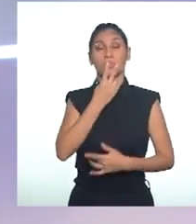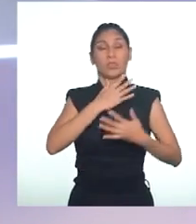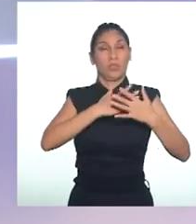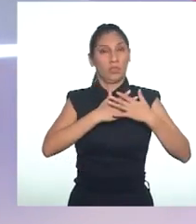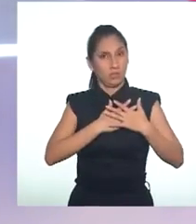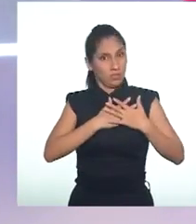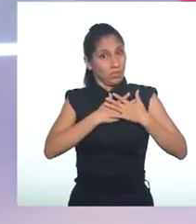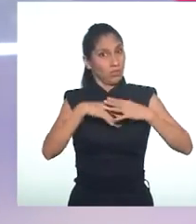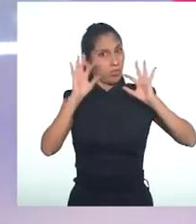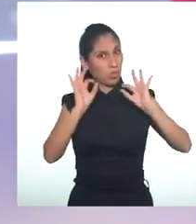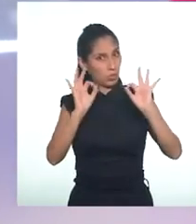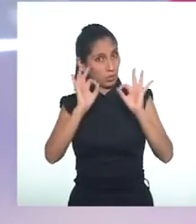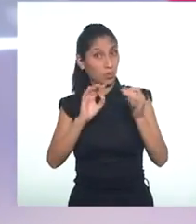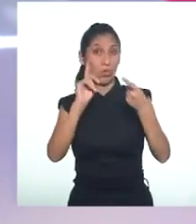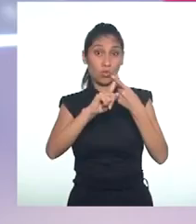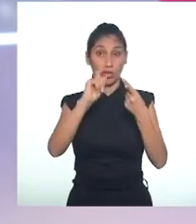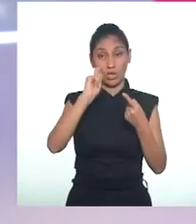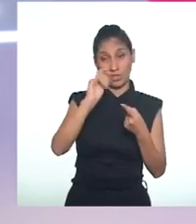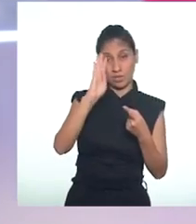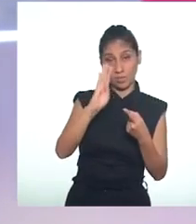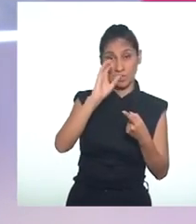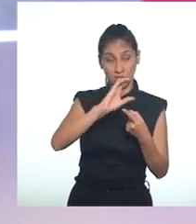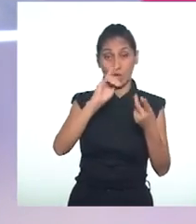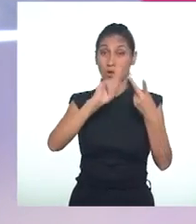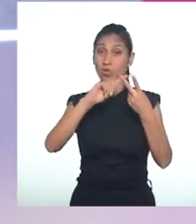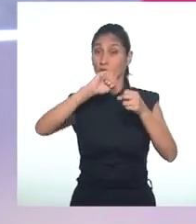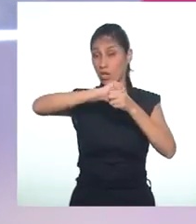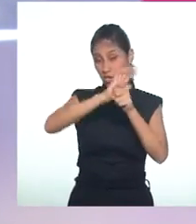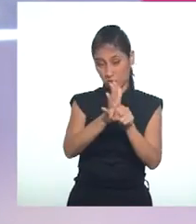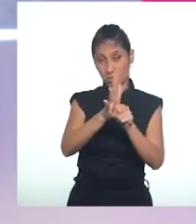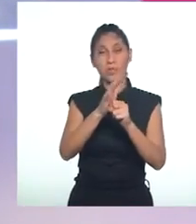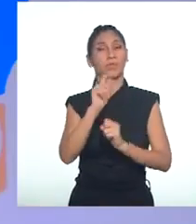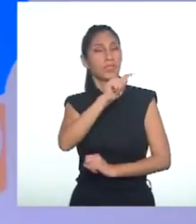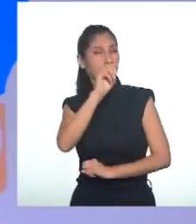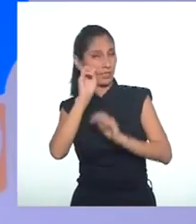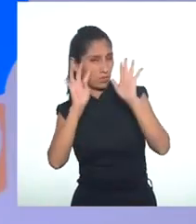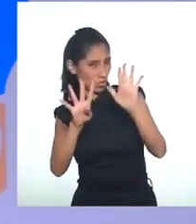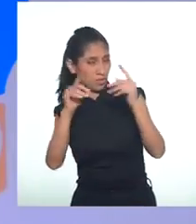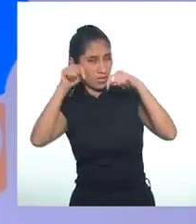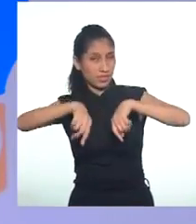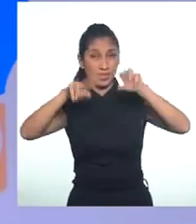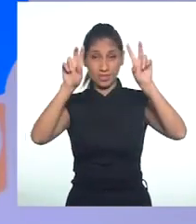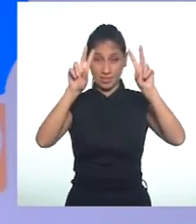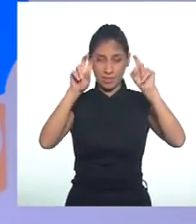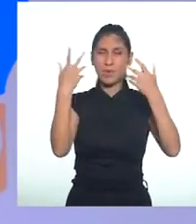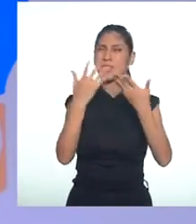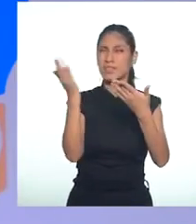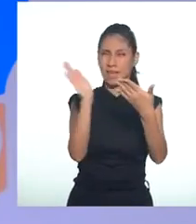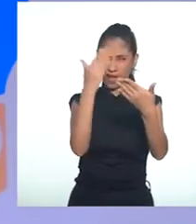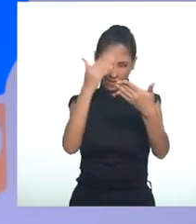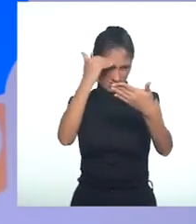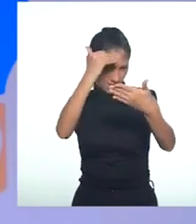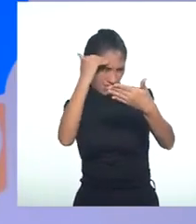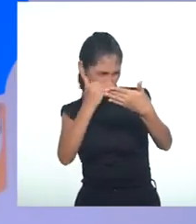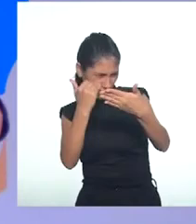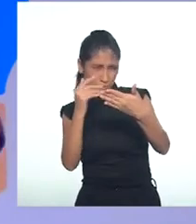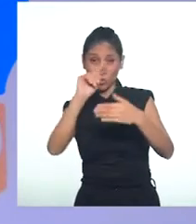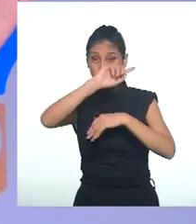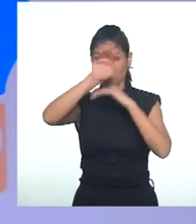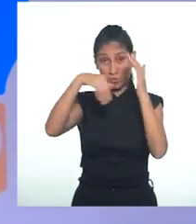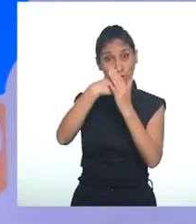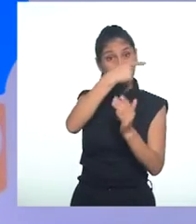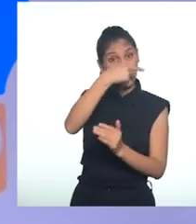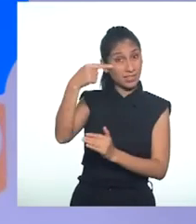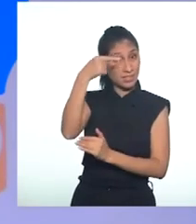respiratorias muy graves, como la tuberculosis o el COVID-19. Este tema lo hemos estado viendo durante toda